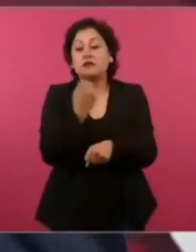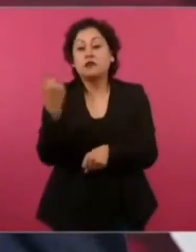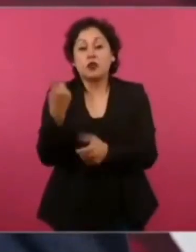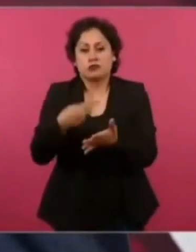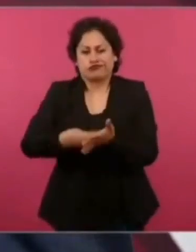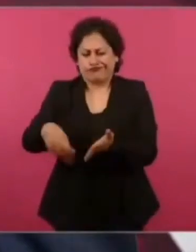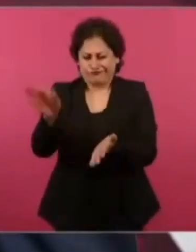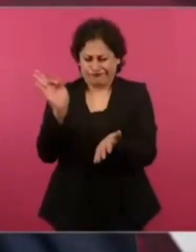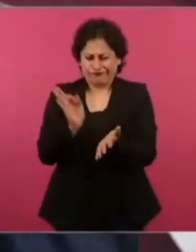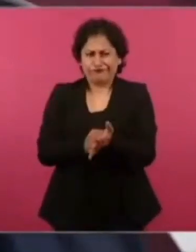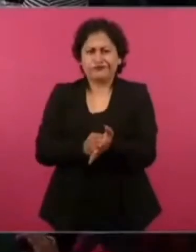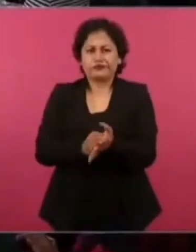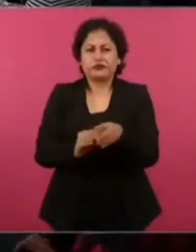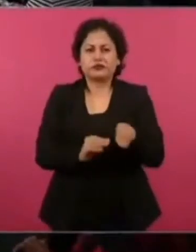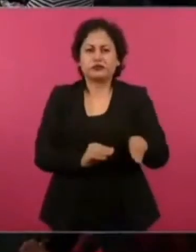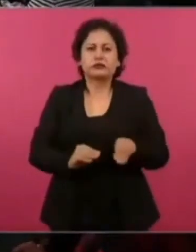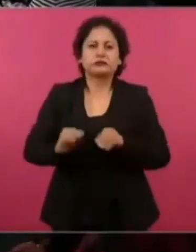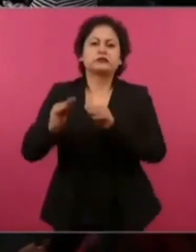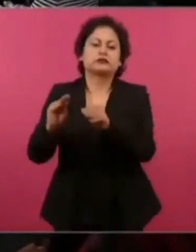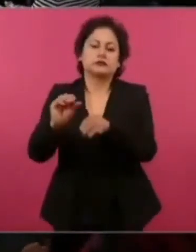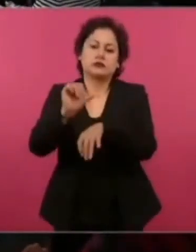de